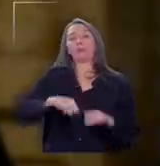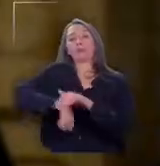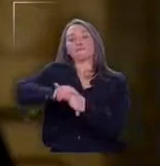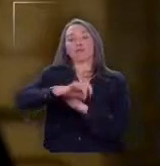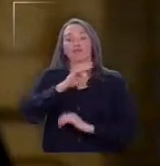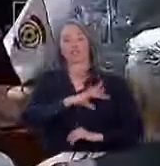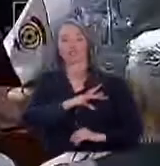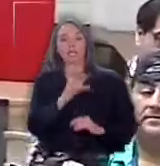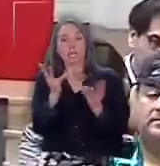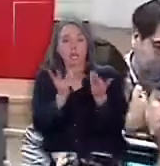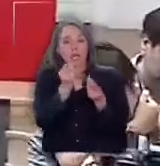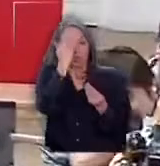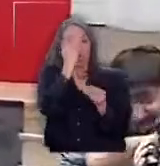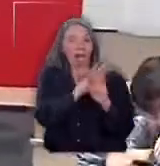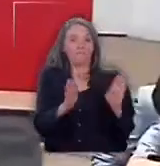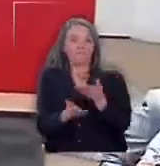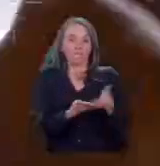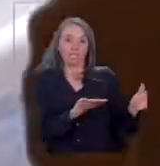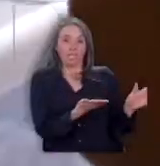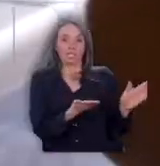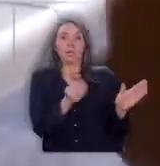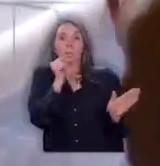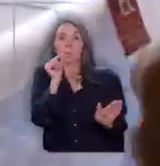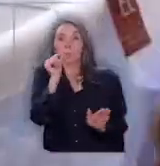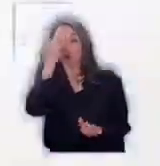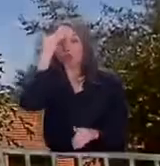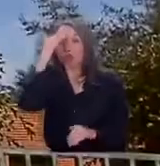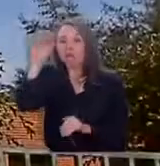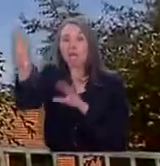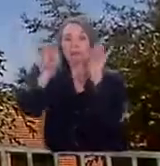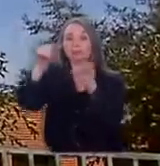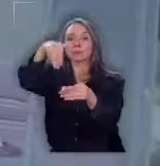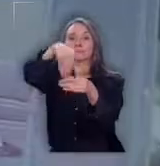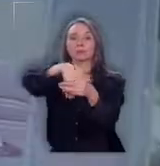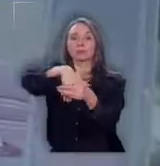al igual que los faltantes para una nueva elección en